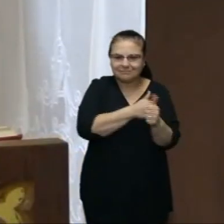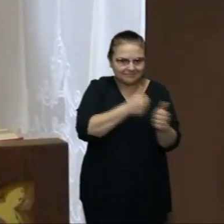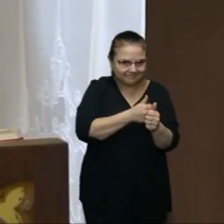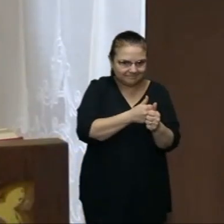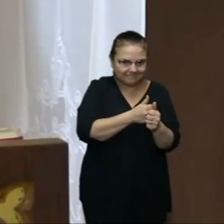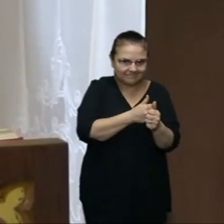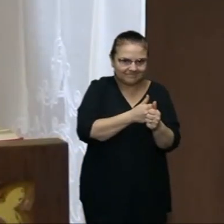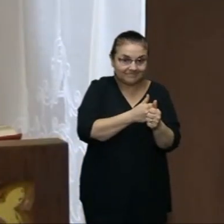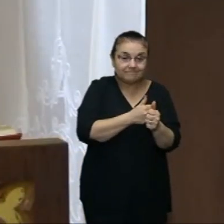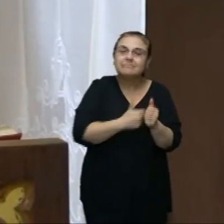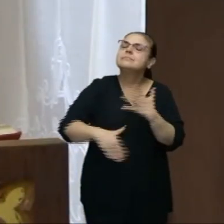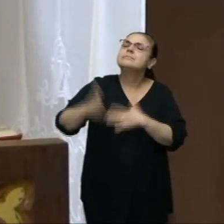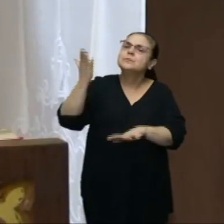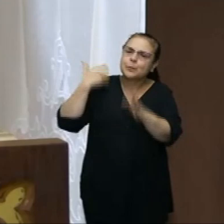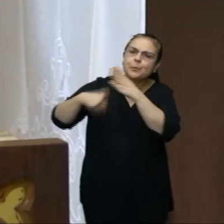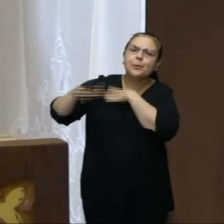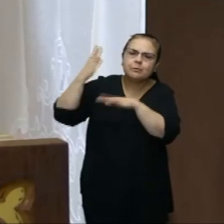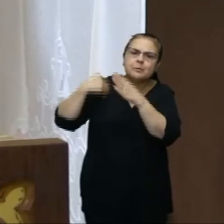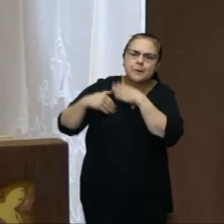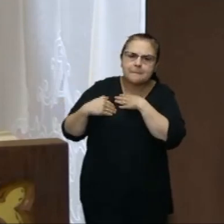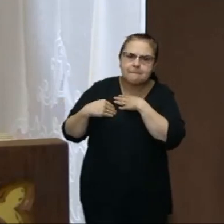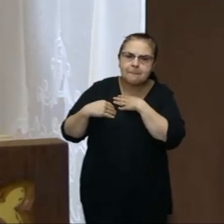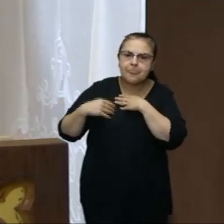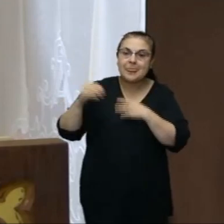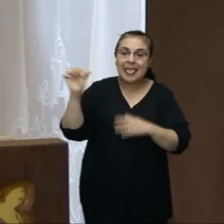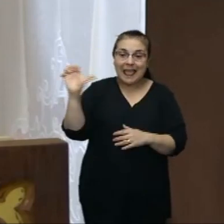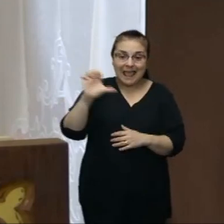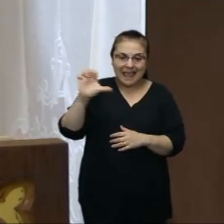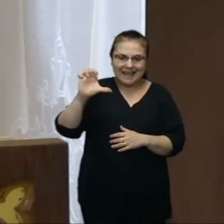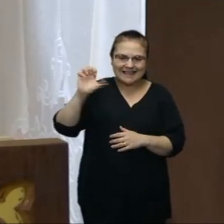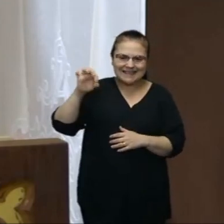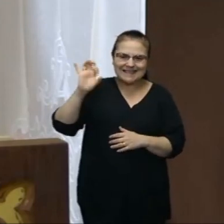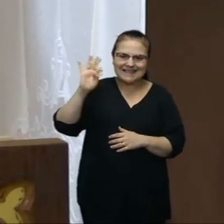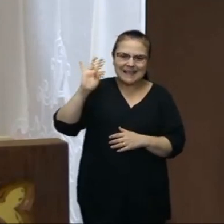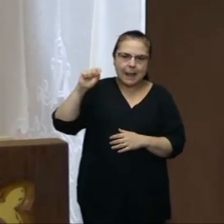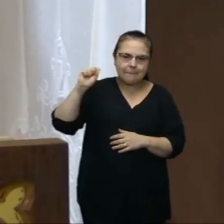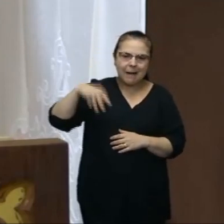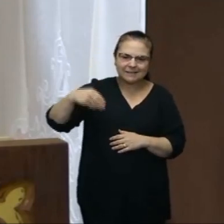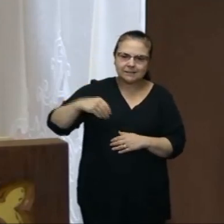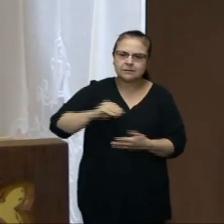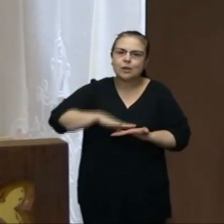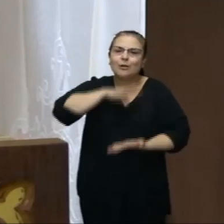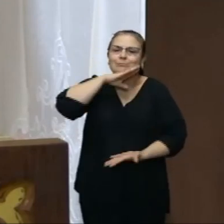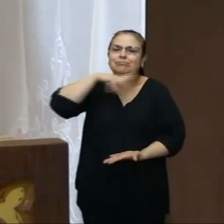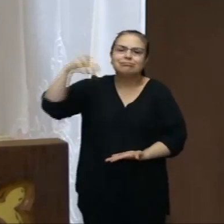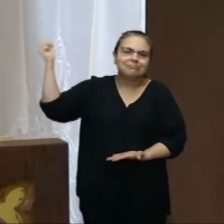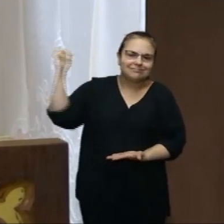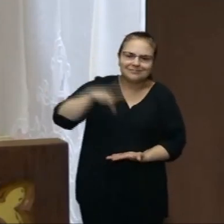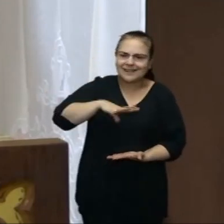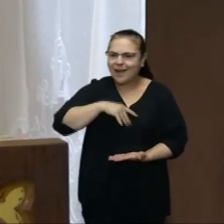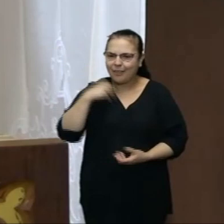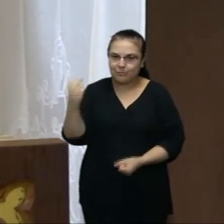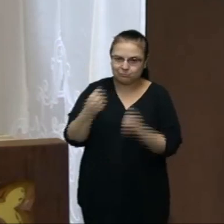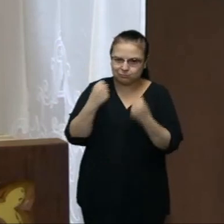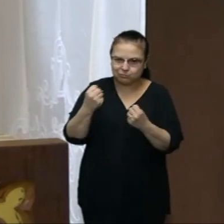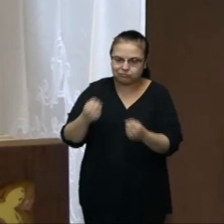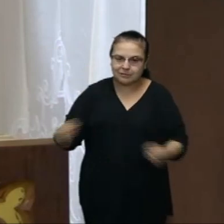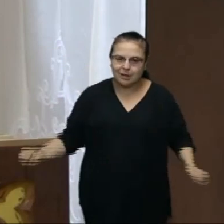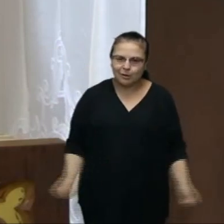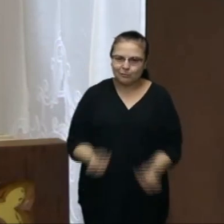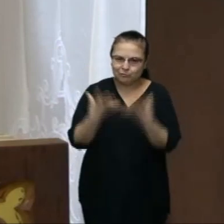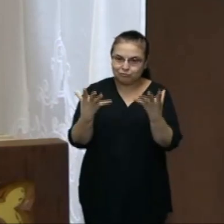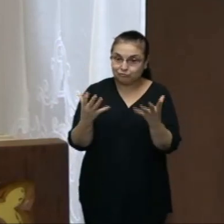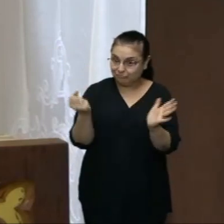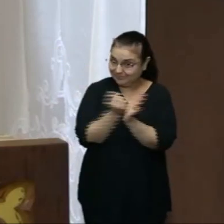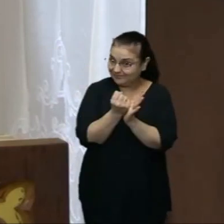Apóstoles. En aquellos días, Esteban, lleno de gracia y poder, realizaba grandes prodigios y